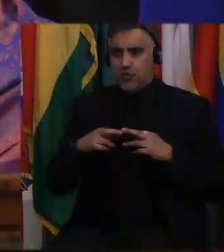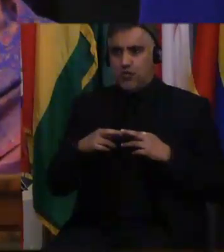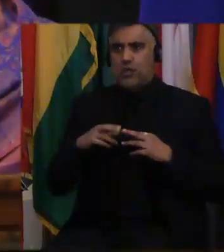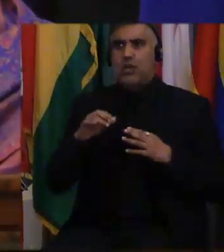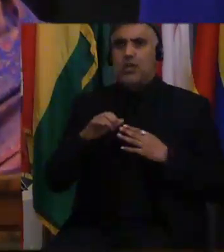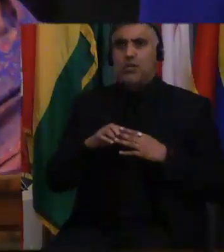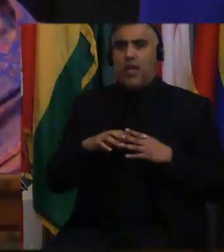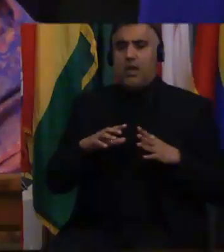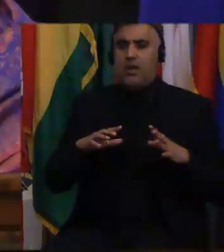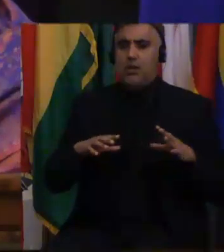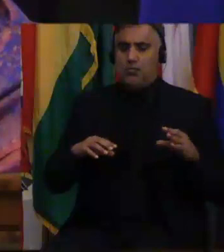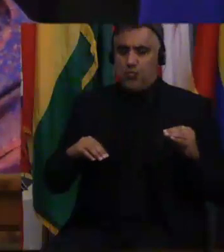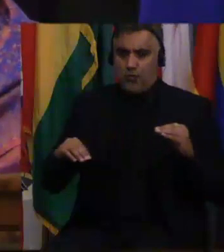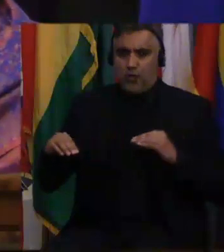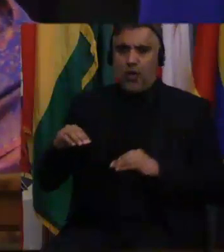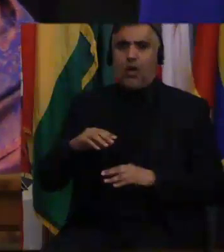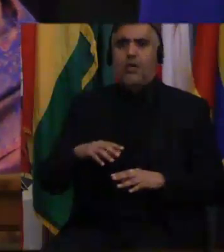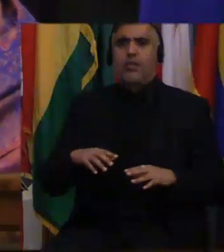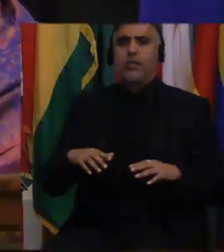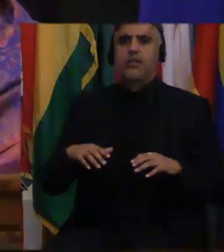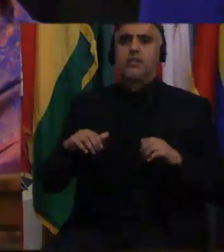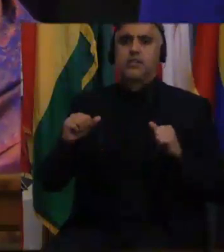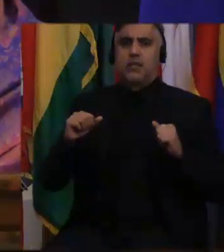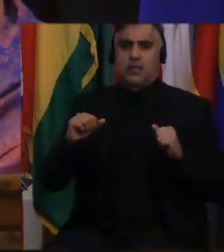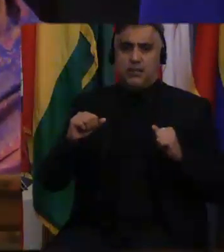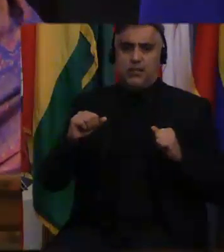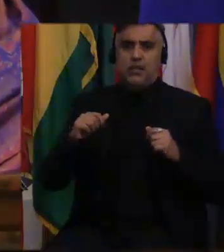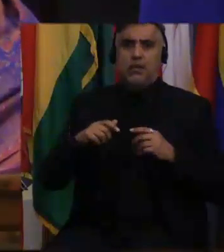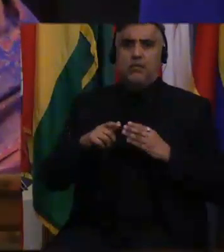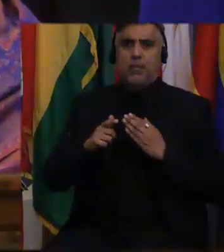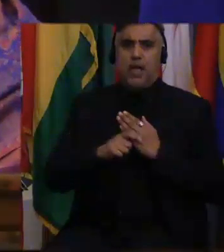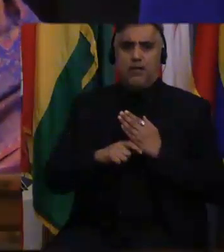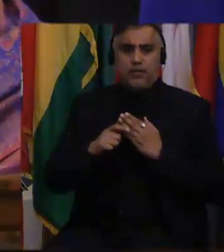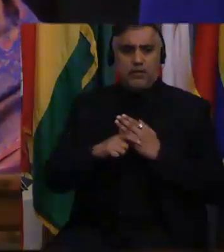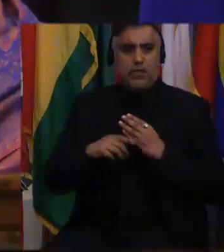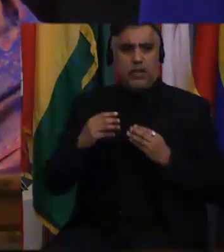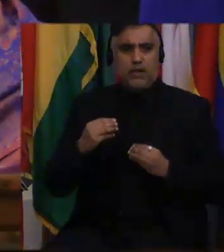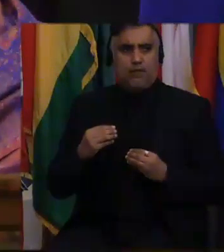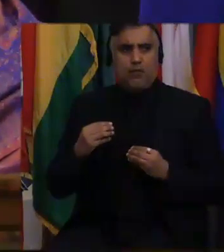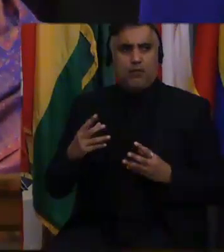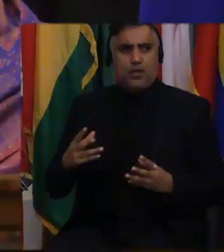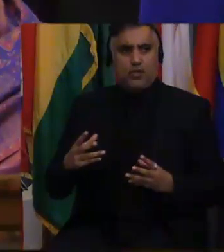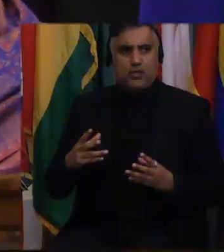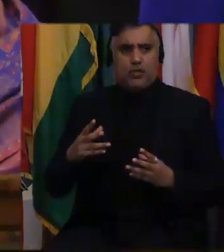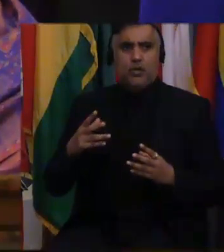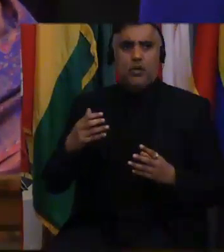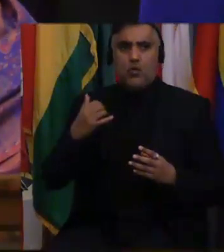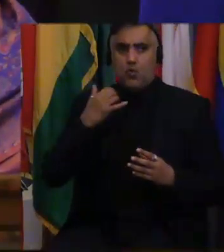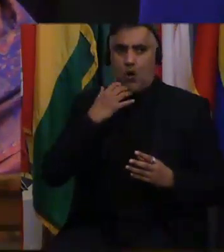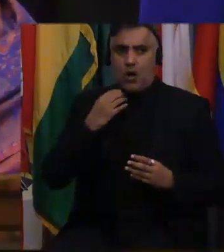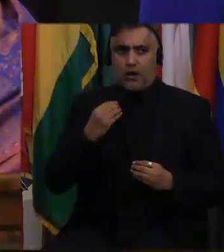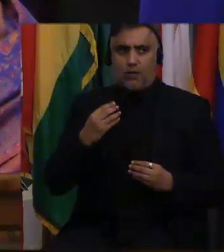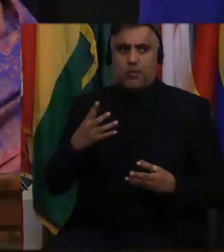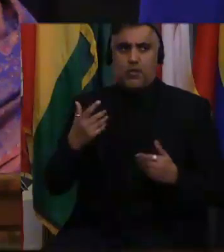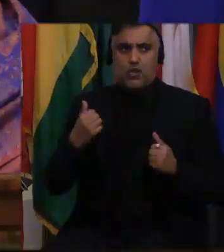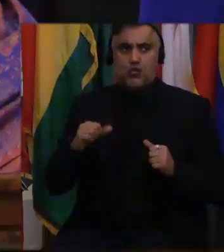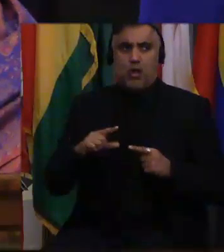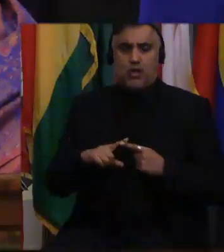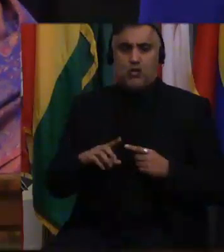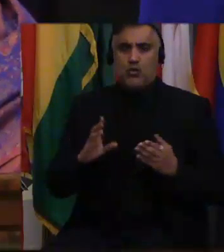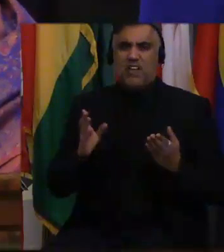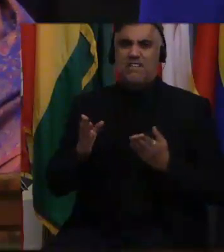llevando panfletos y llevando información equivocada, convenciendo a la gente que no